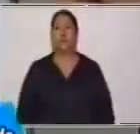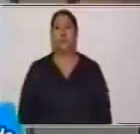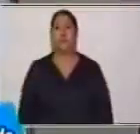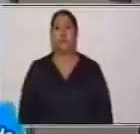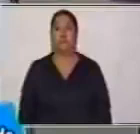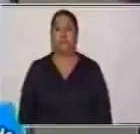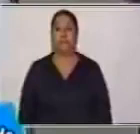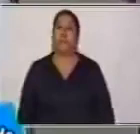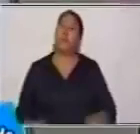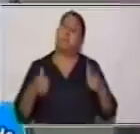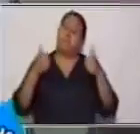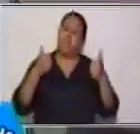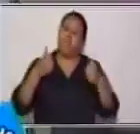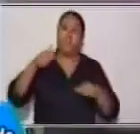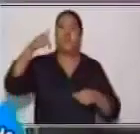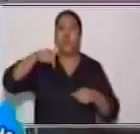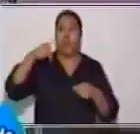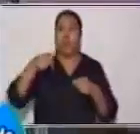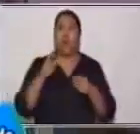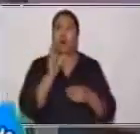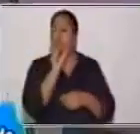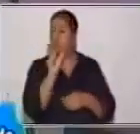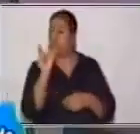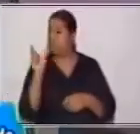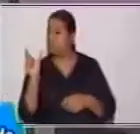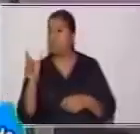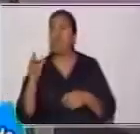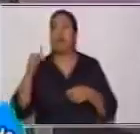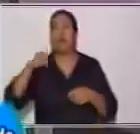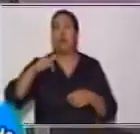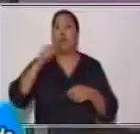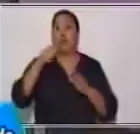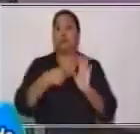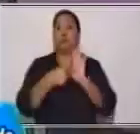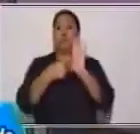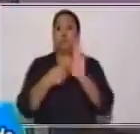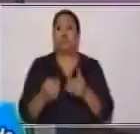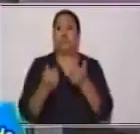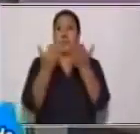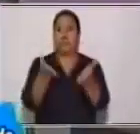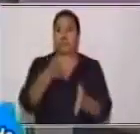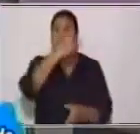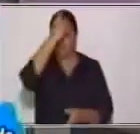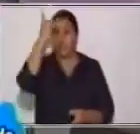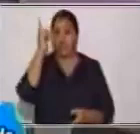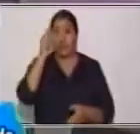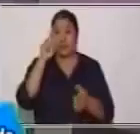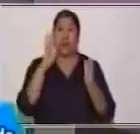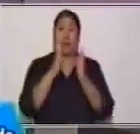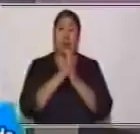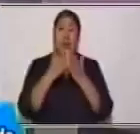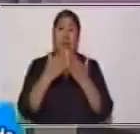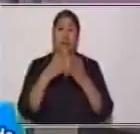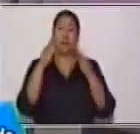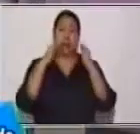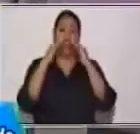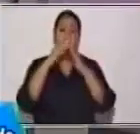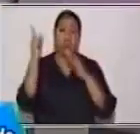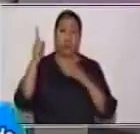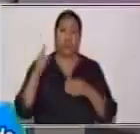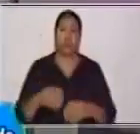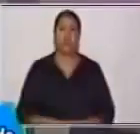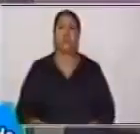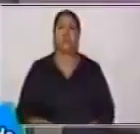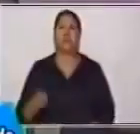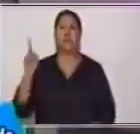Muy bien, las ecuaciones que tenemos para que tú trabajes en casa son x más 6 partido 3 más x más 5 partido 6